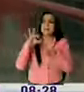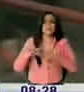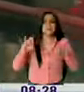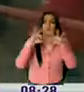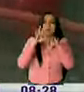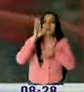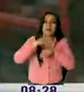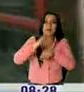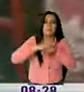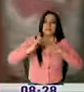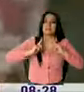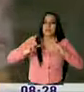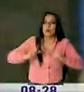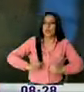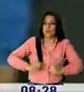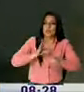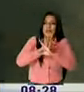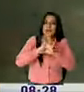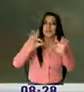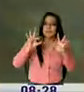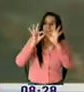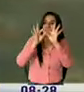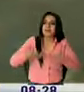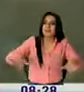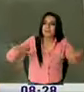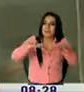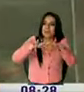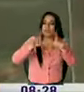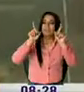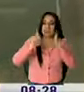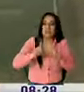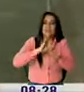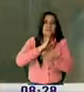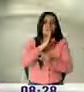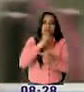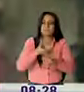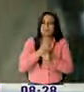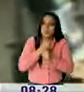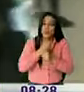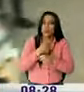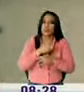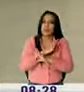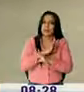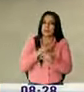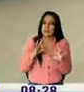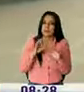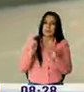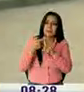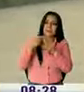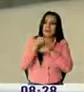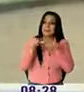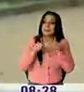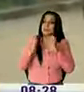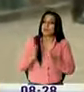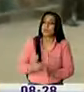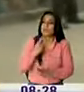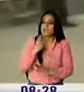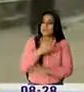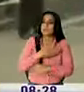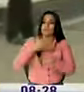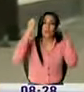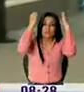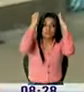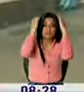de salud, de limpieza y de mantenimiento de las instalaciones. Es lo primero que nos nombre el administrador del balneario, traigan sus gorras de baño,